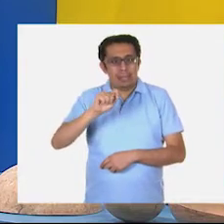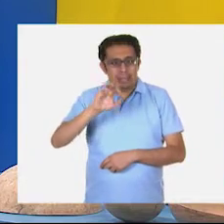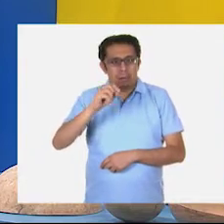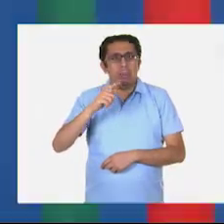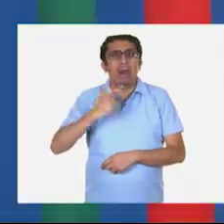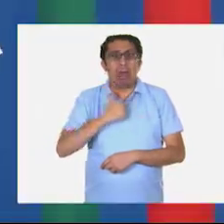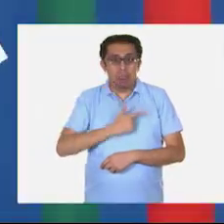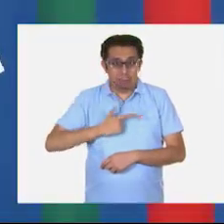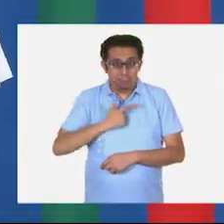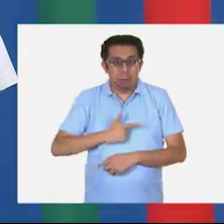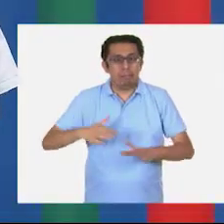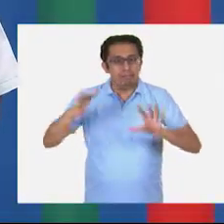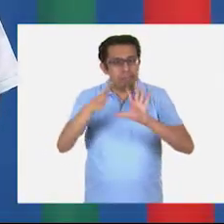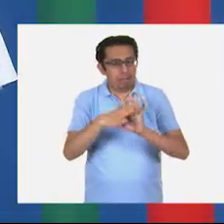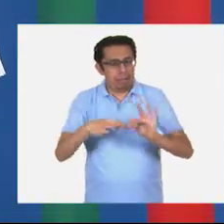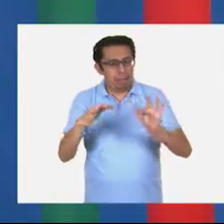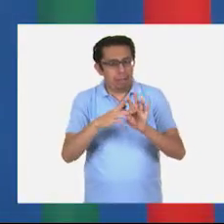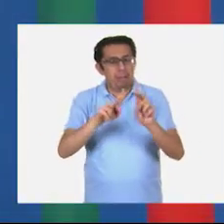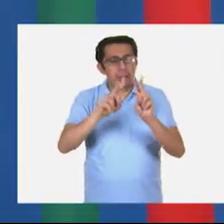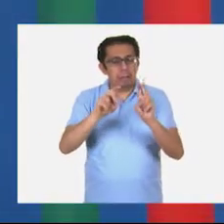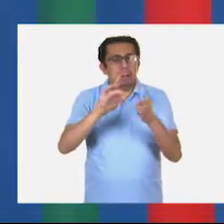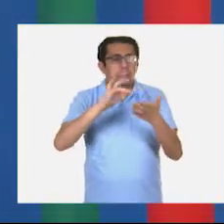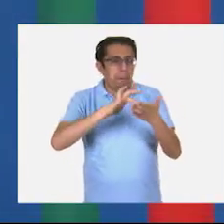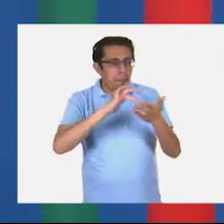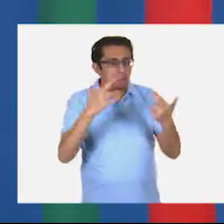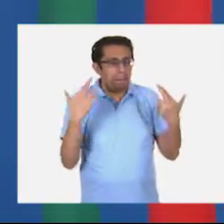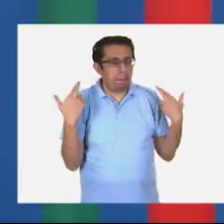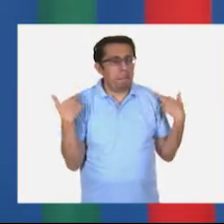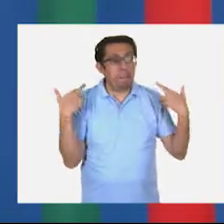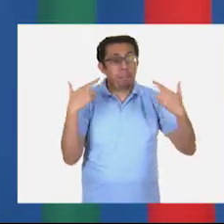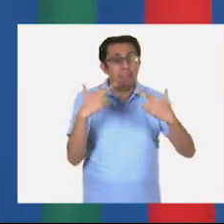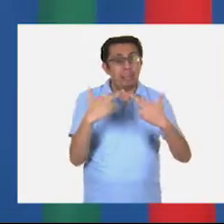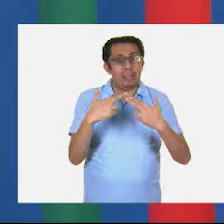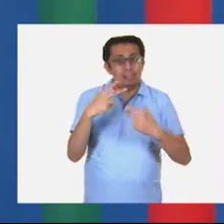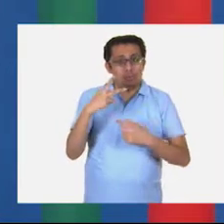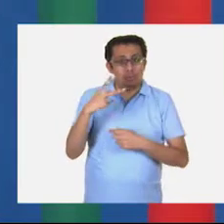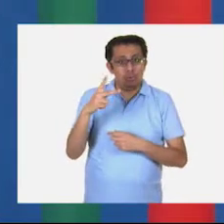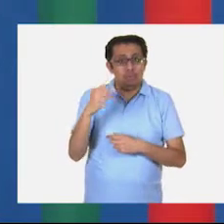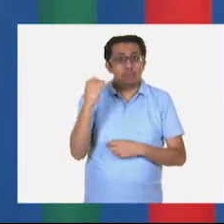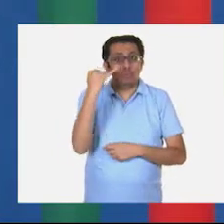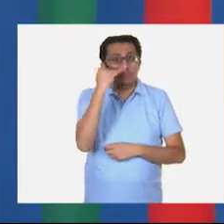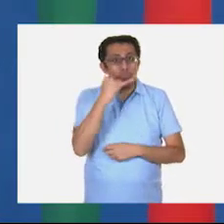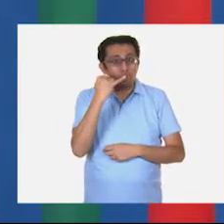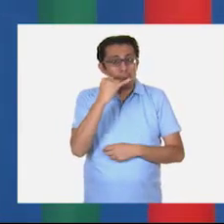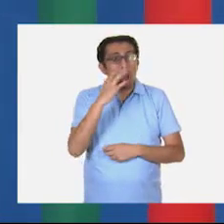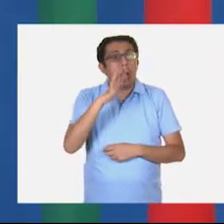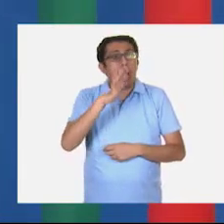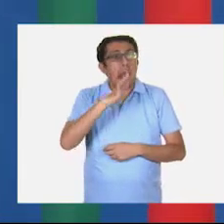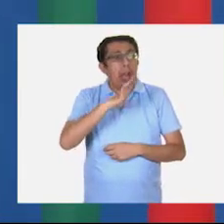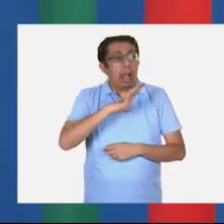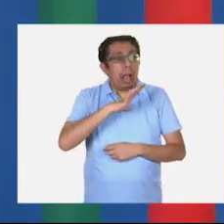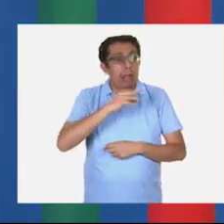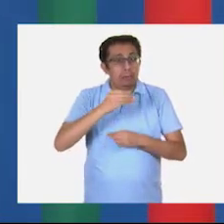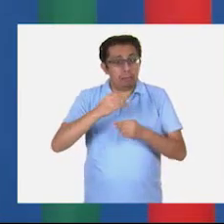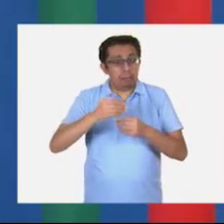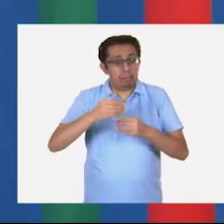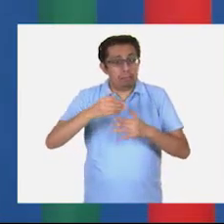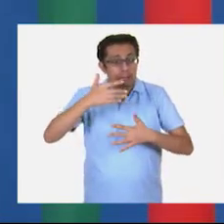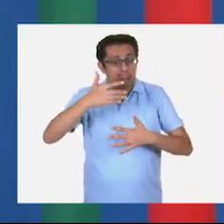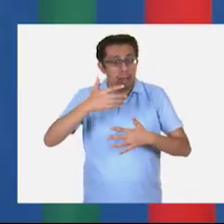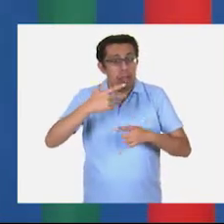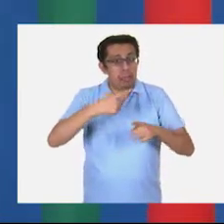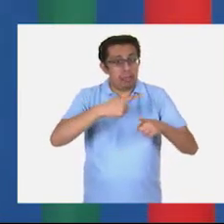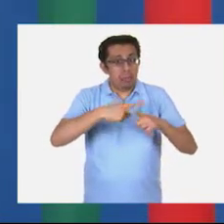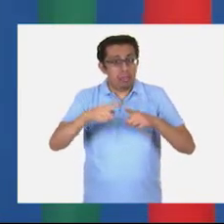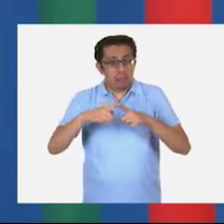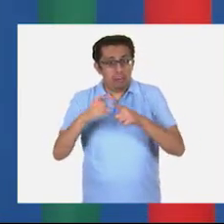tema. Maestro Dionisio, muchas gracias. Su lengua es entonces una de las 16 variantes lingüísticas reconocidas por el